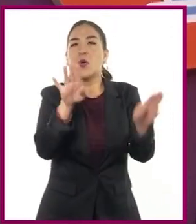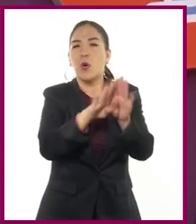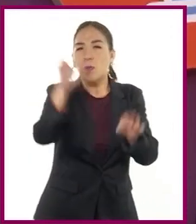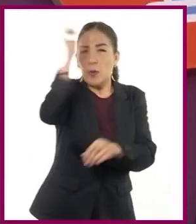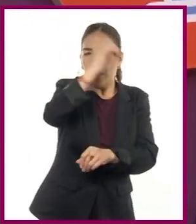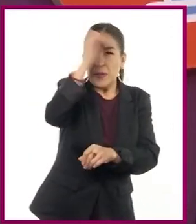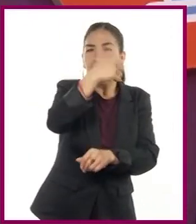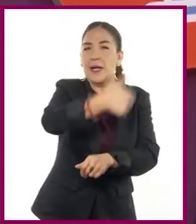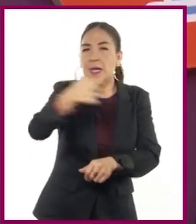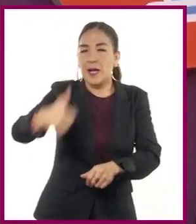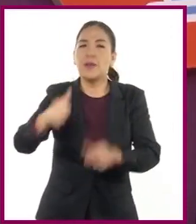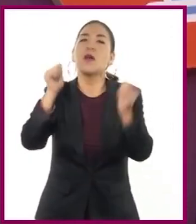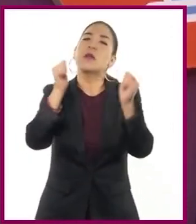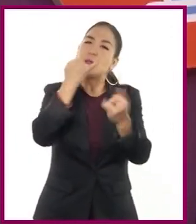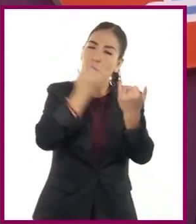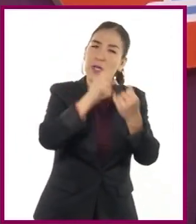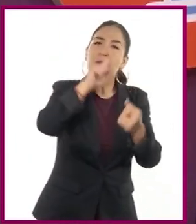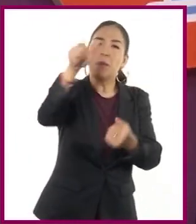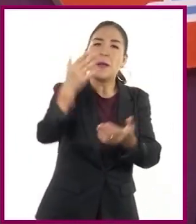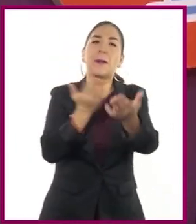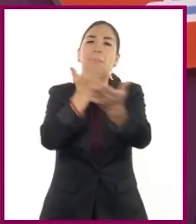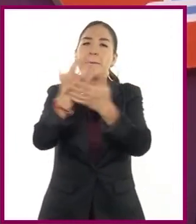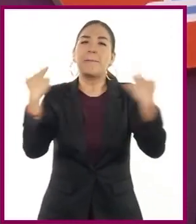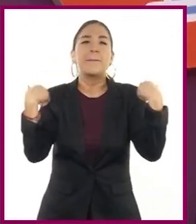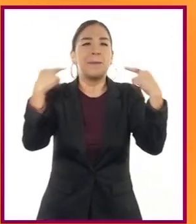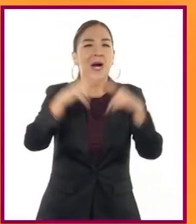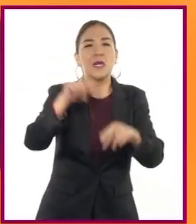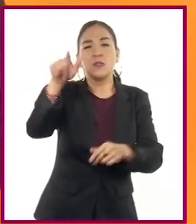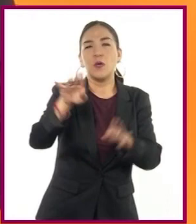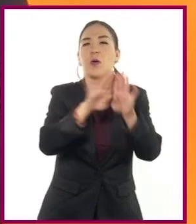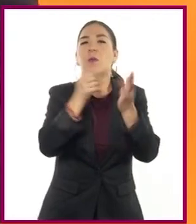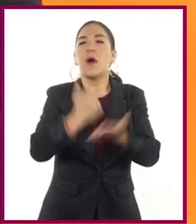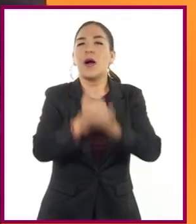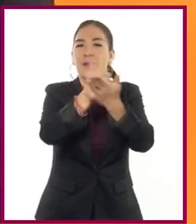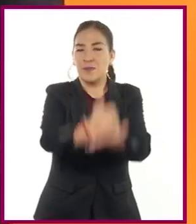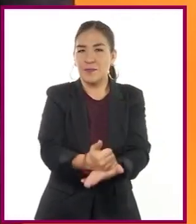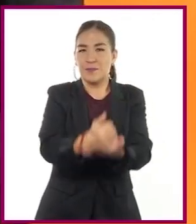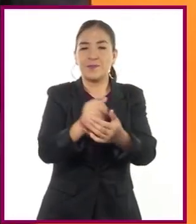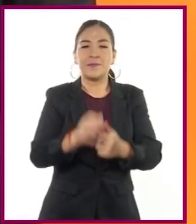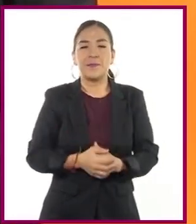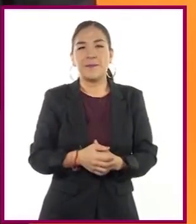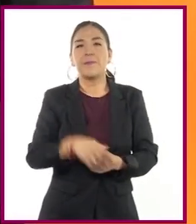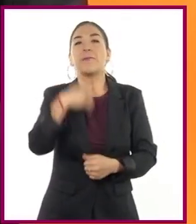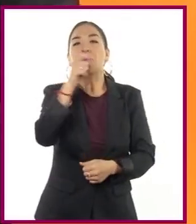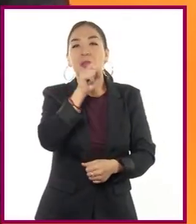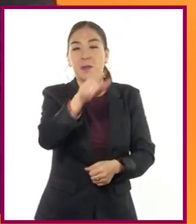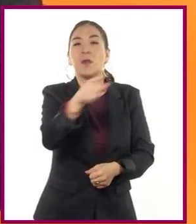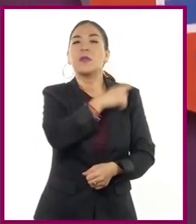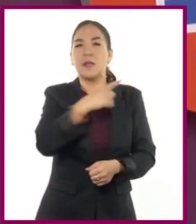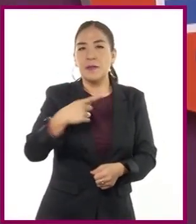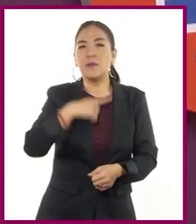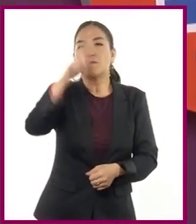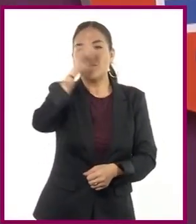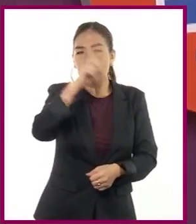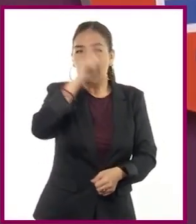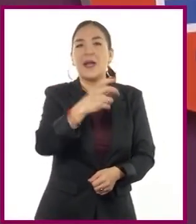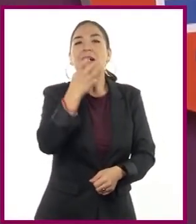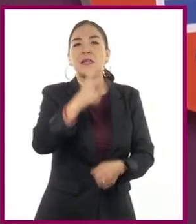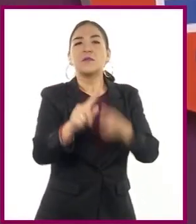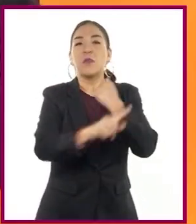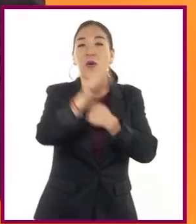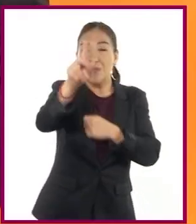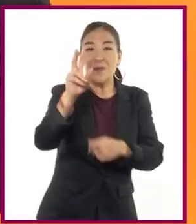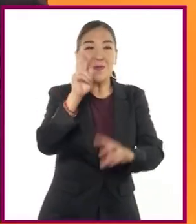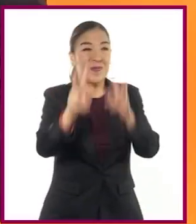vista con su maestra o maestro de tecnología. Y les invitamos a considerar algunas situaciones en las que